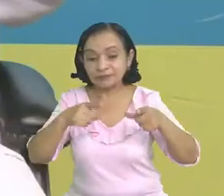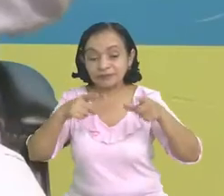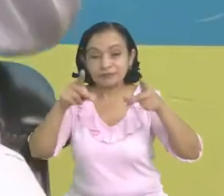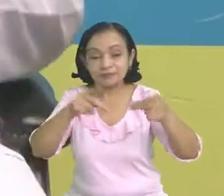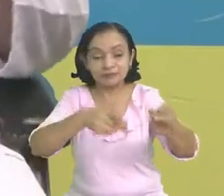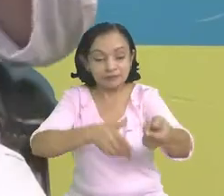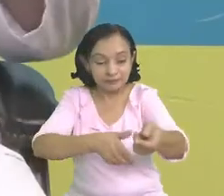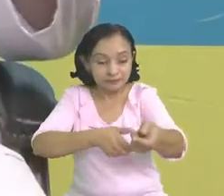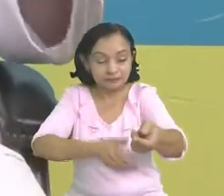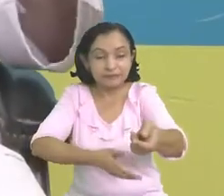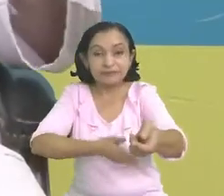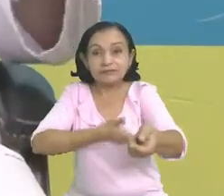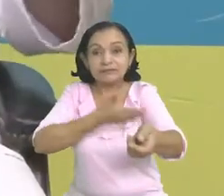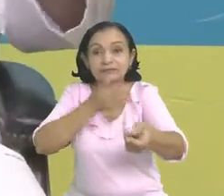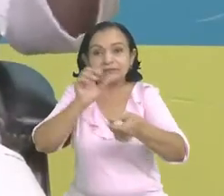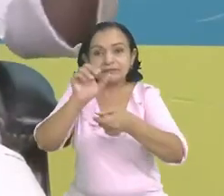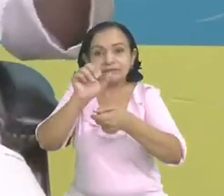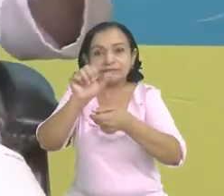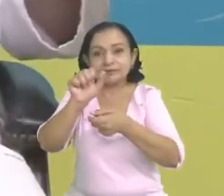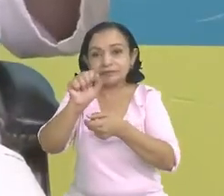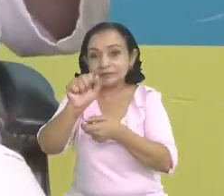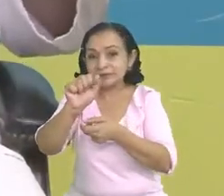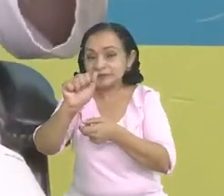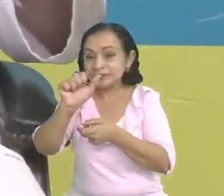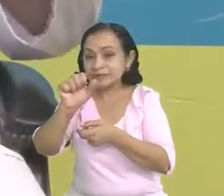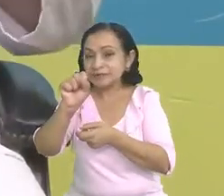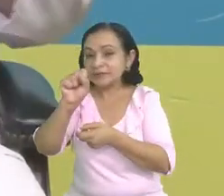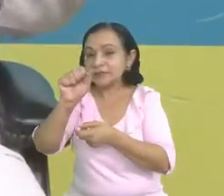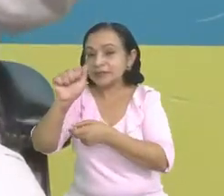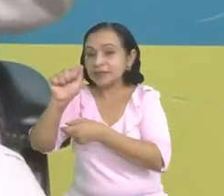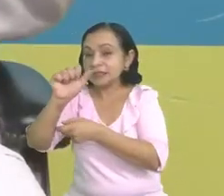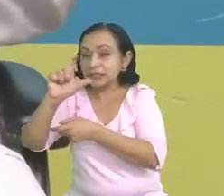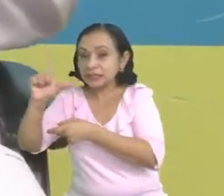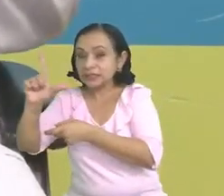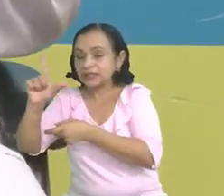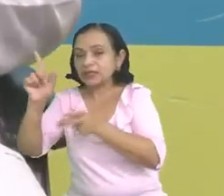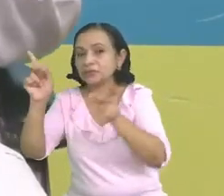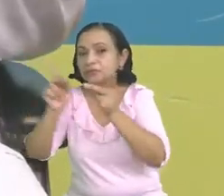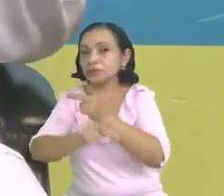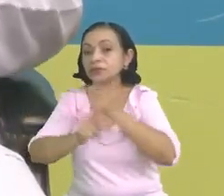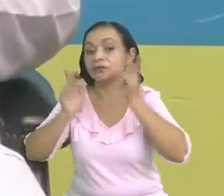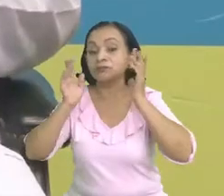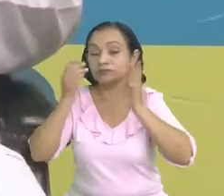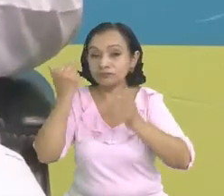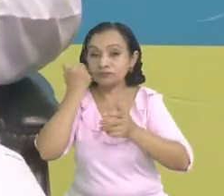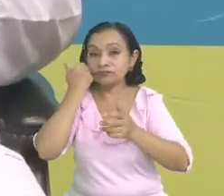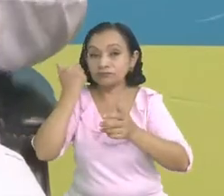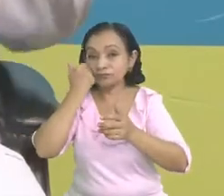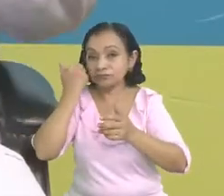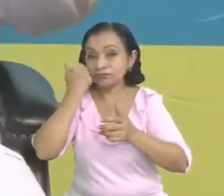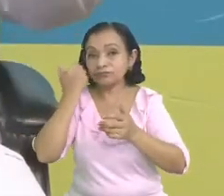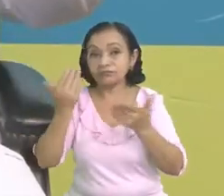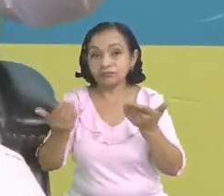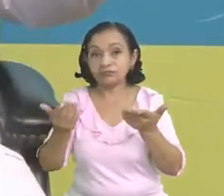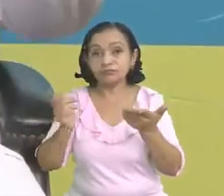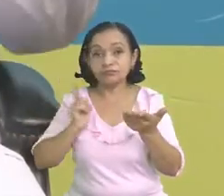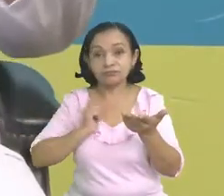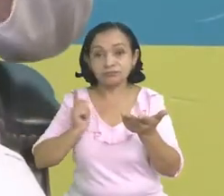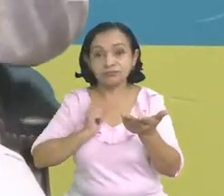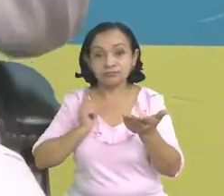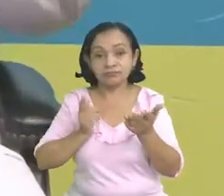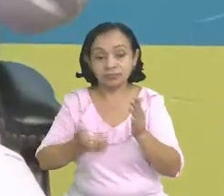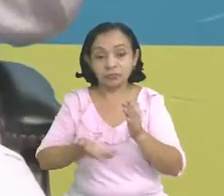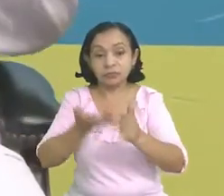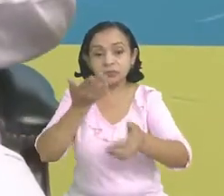pacientes hipertensos, el uso de sal crónicamente puede ser más perjudicial, ¿verdad?, en mantener elevada